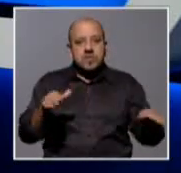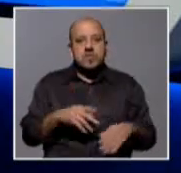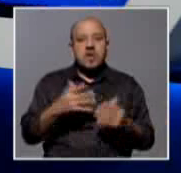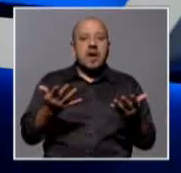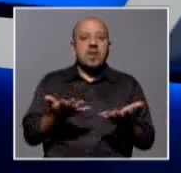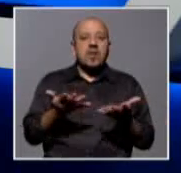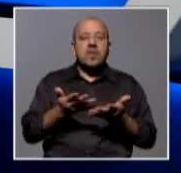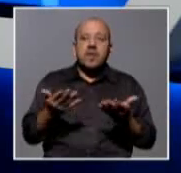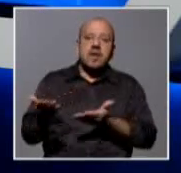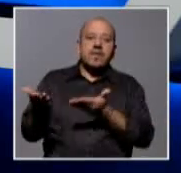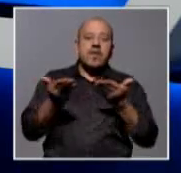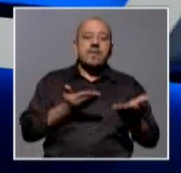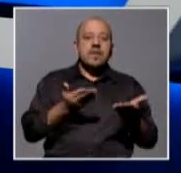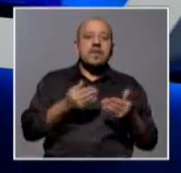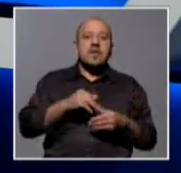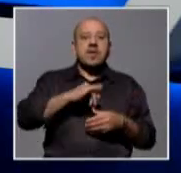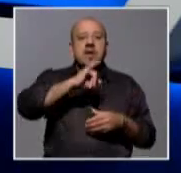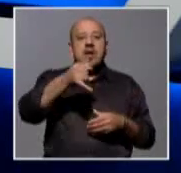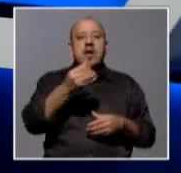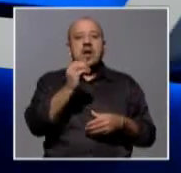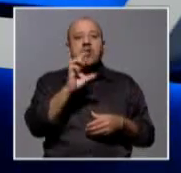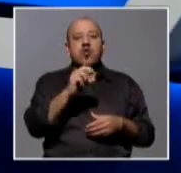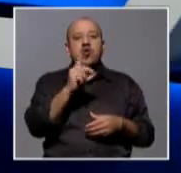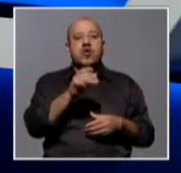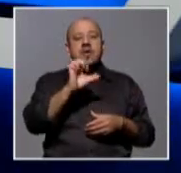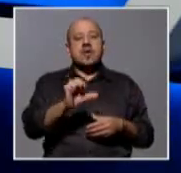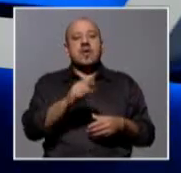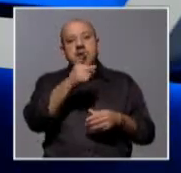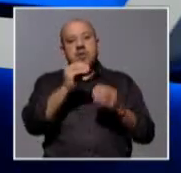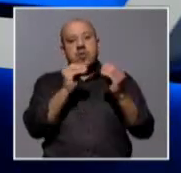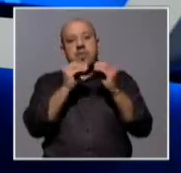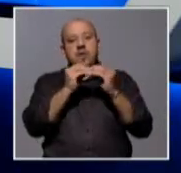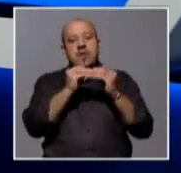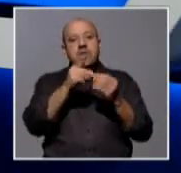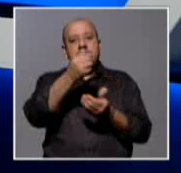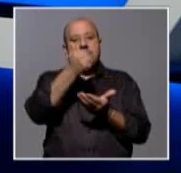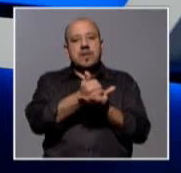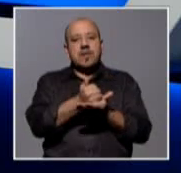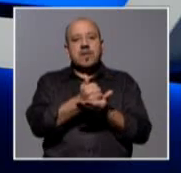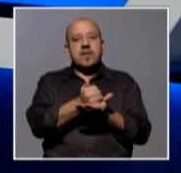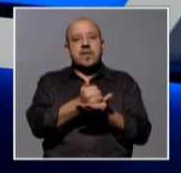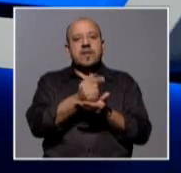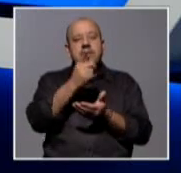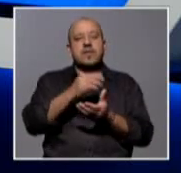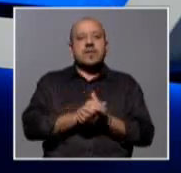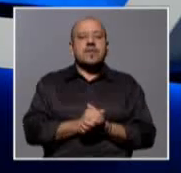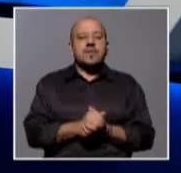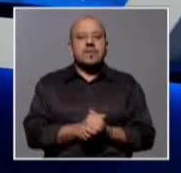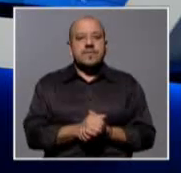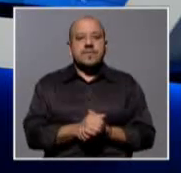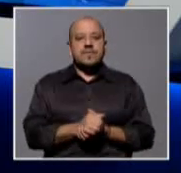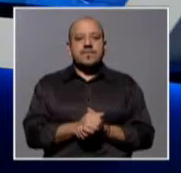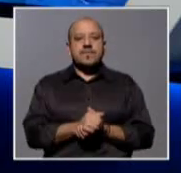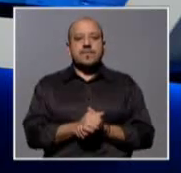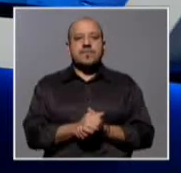le damos la bienvenida a Jorge Temponi, que está ahí en un punto central, que es la Plaza Cagancha. Buenas tardes,